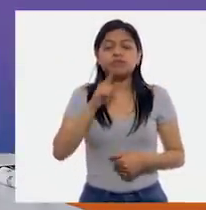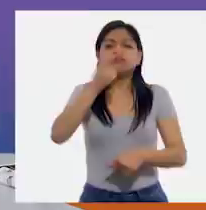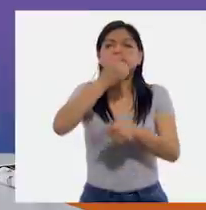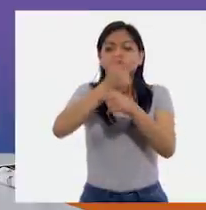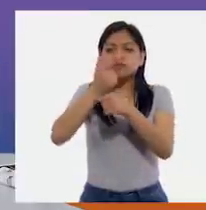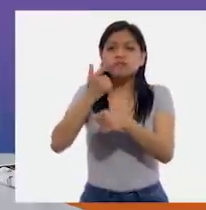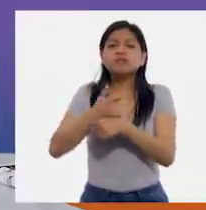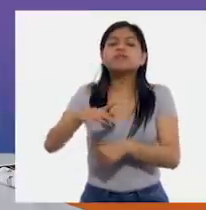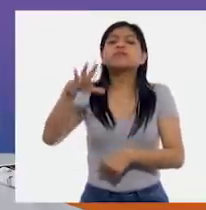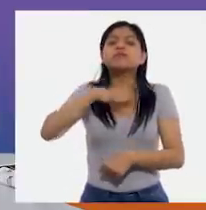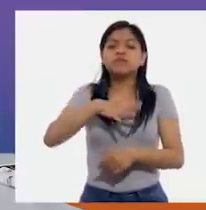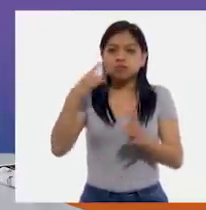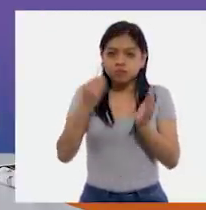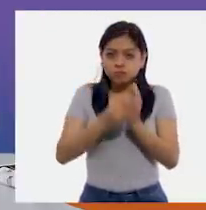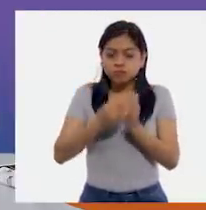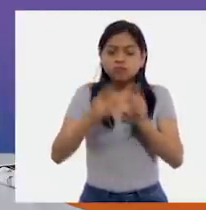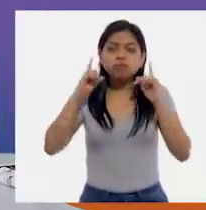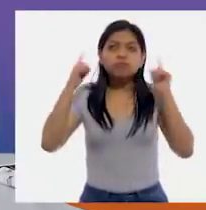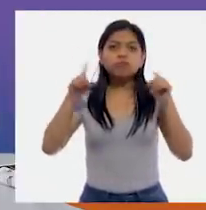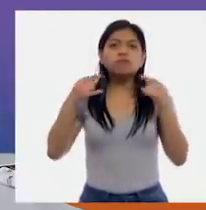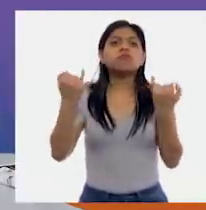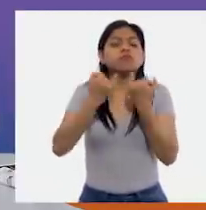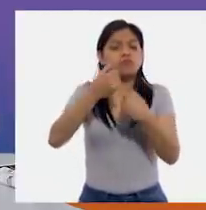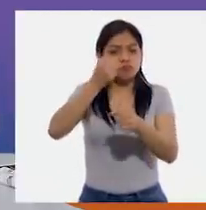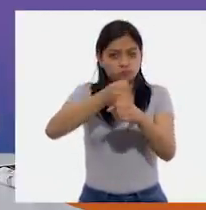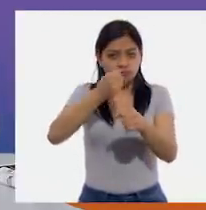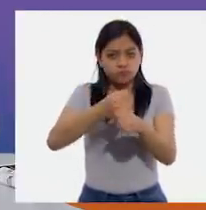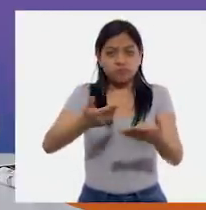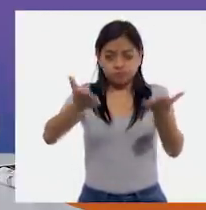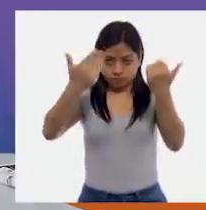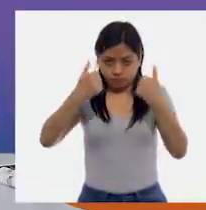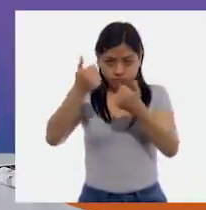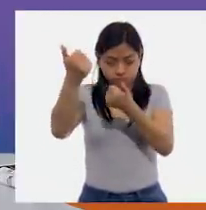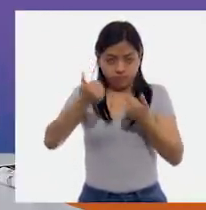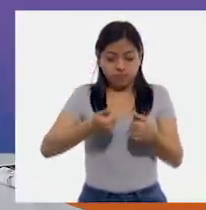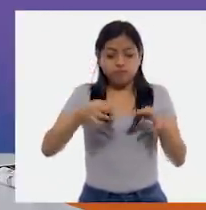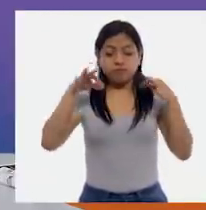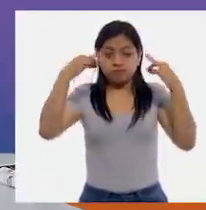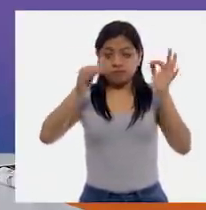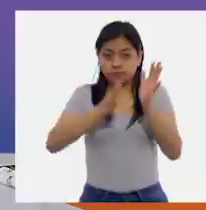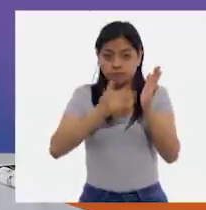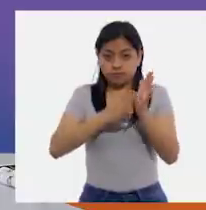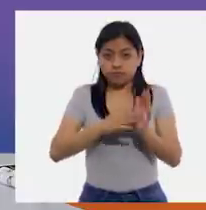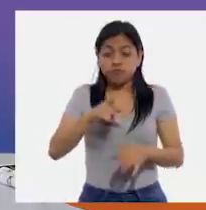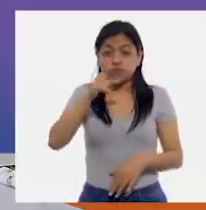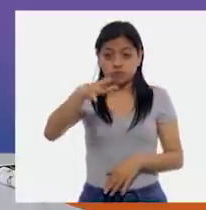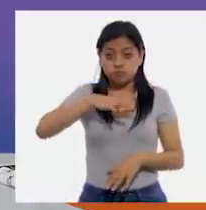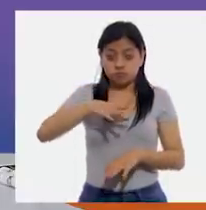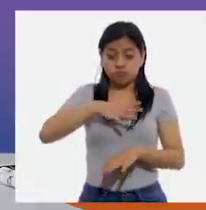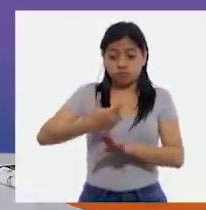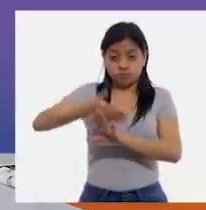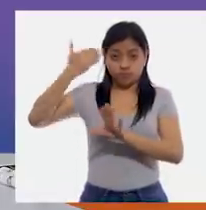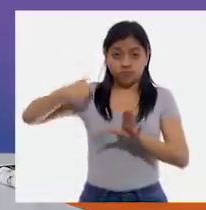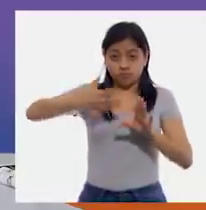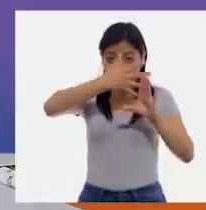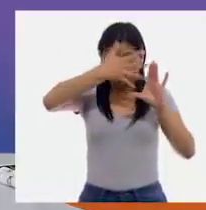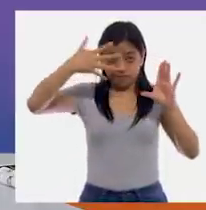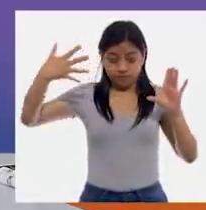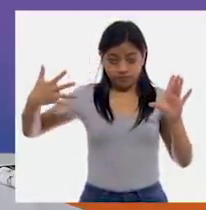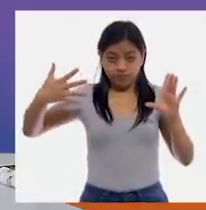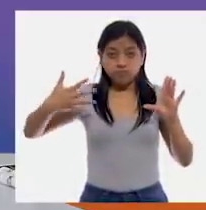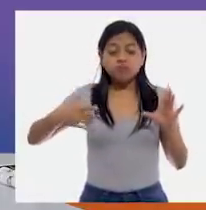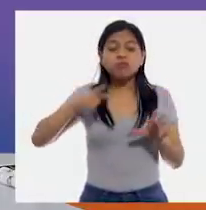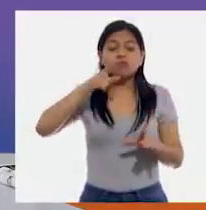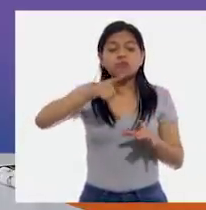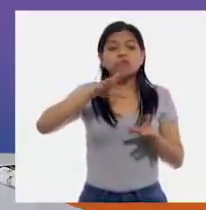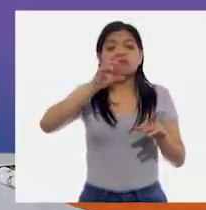Descubriremos qué es el pulso musical y lo practicaremos. Traigan una hoja. Con el pentagrama donde escribimos las notas do, re, mi, fa, sol,